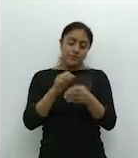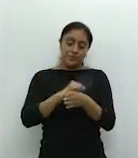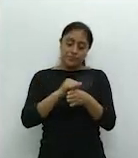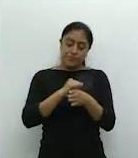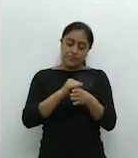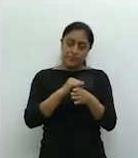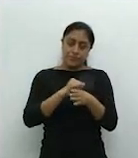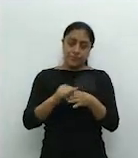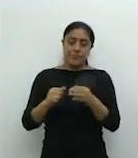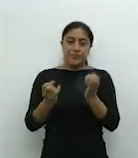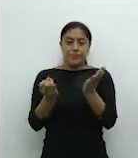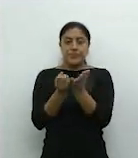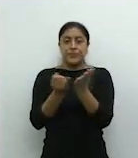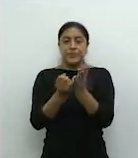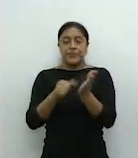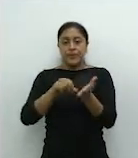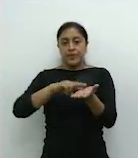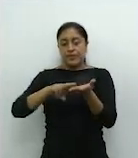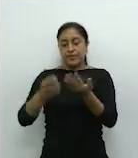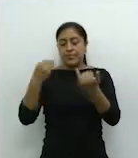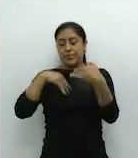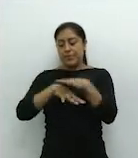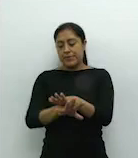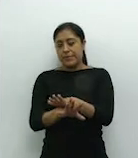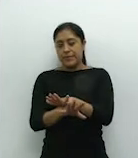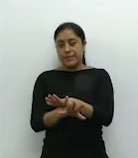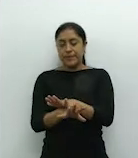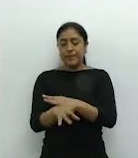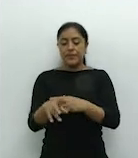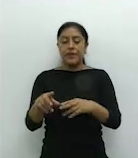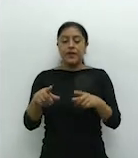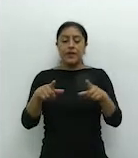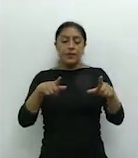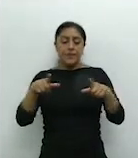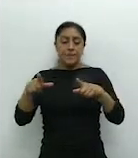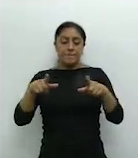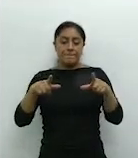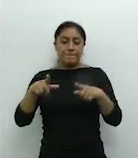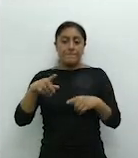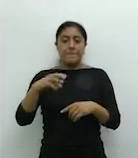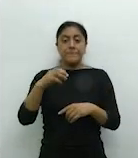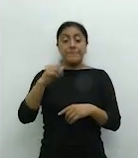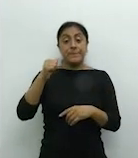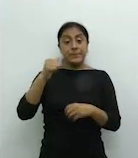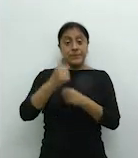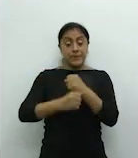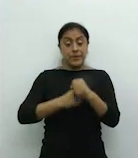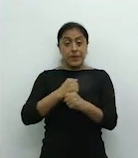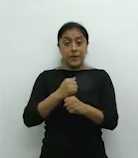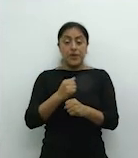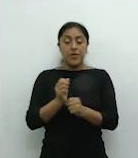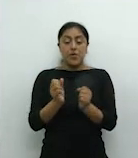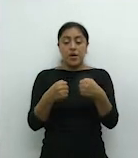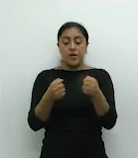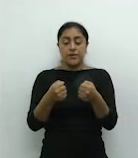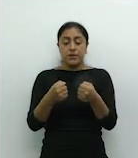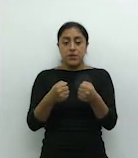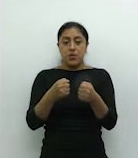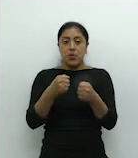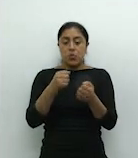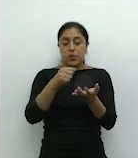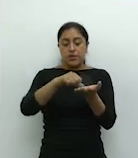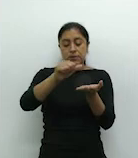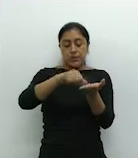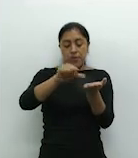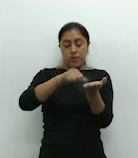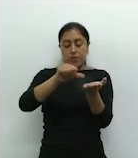el Registro Nacional de las Personas, RENAP, dentro del Plan Estratégico Anual, realiza una serie de auditorías que encaminan al